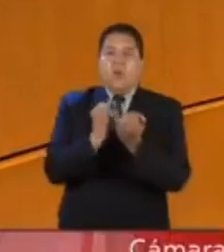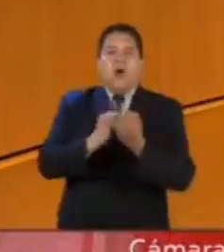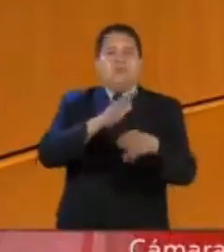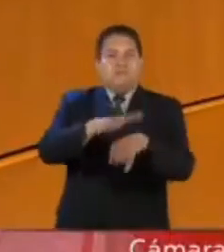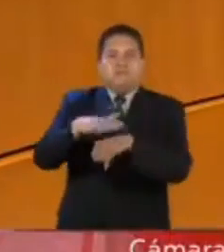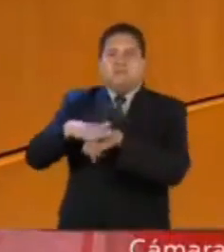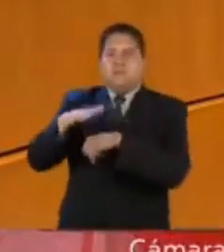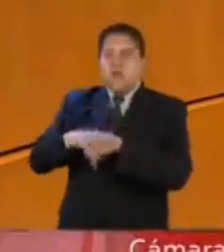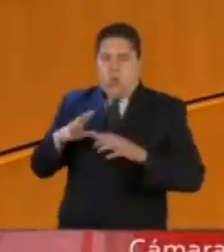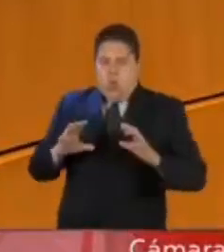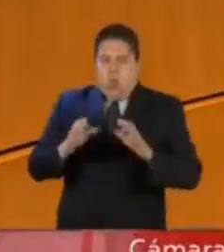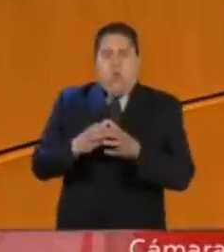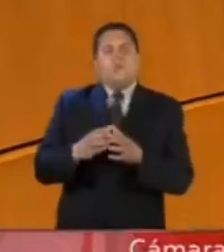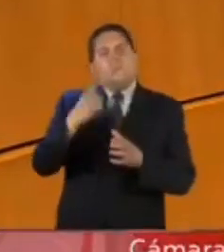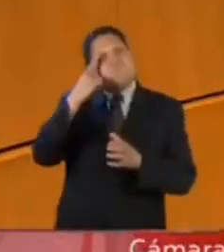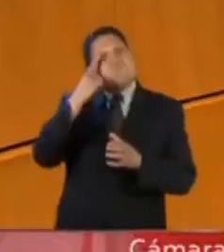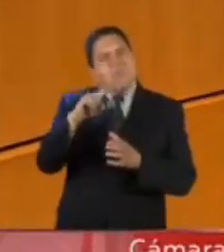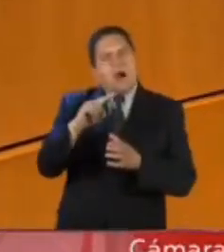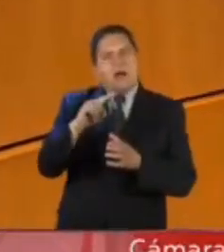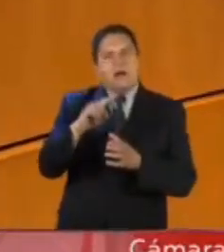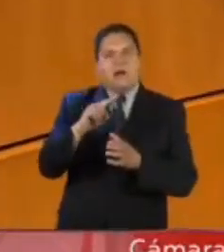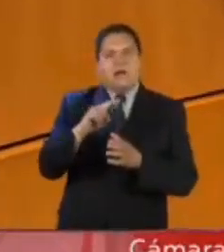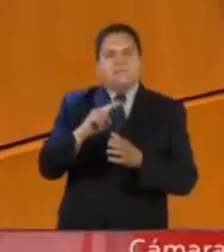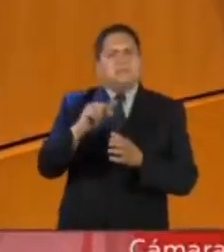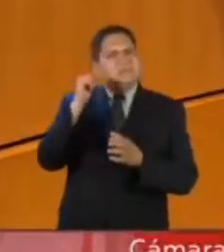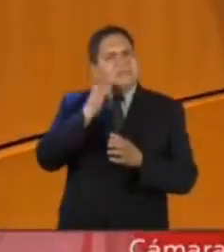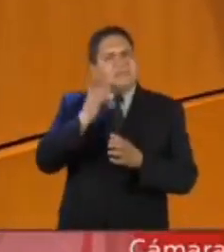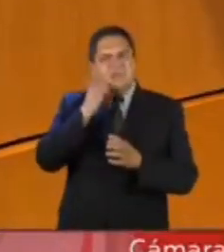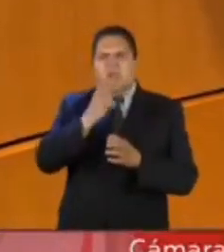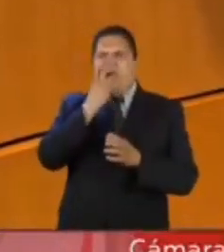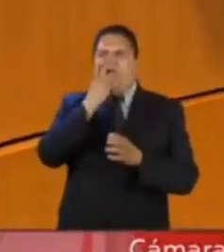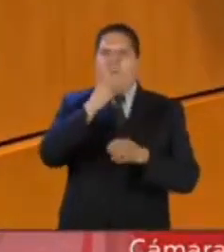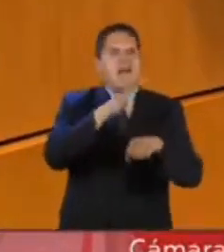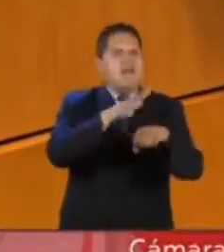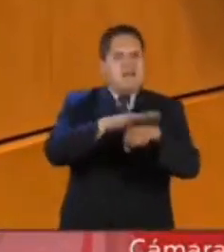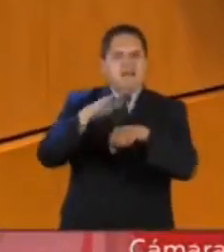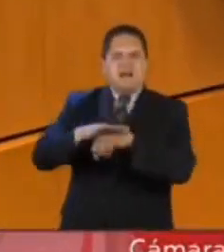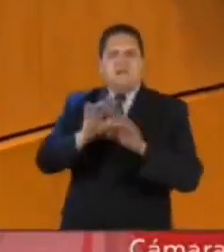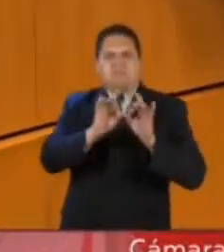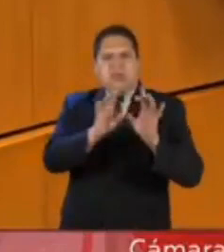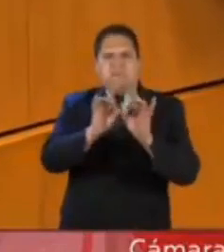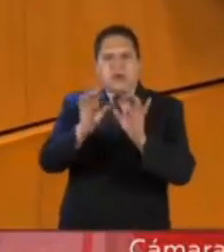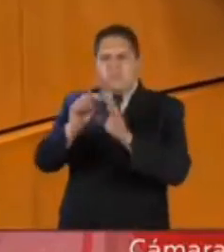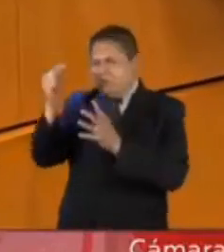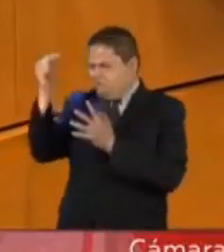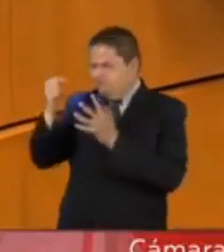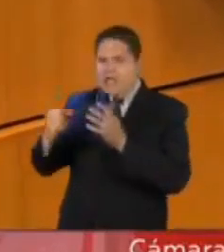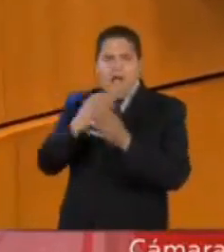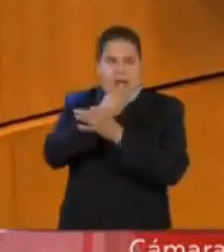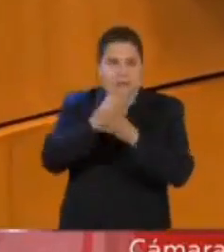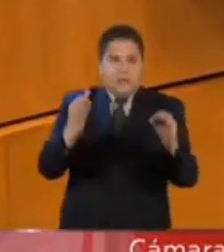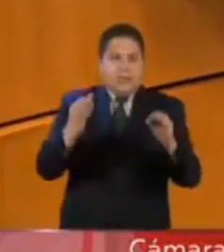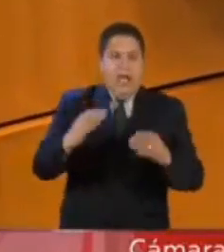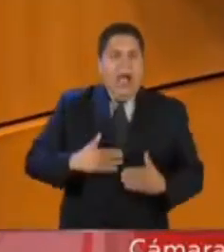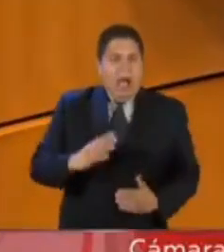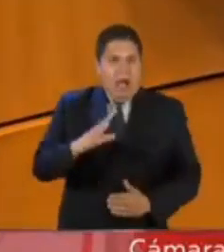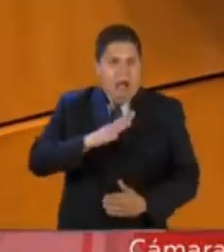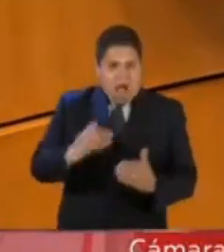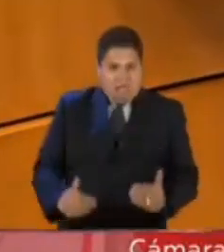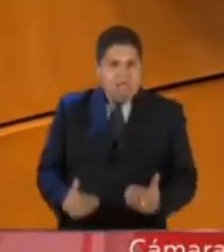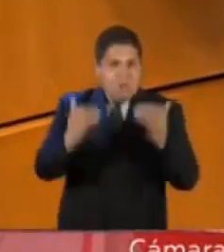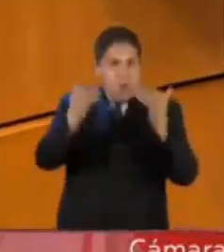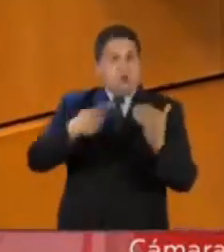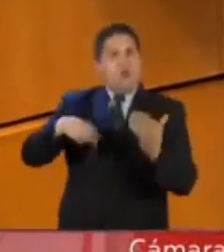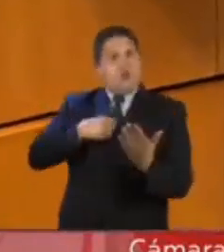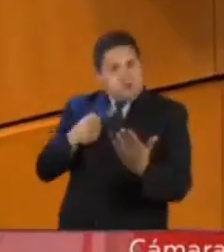todos y cada uno de nuestros medios para que nos escuchen si hay que tumbarme un muro los vamos a tumbar si hay que